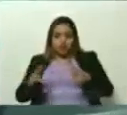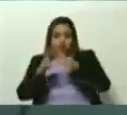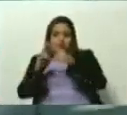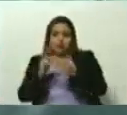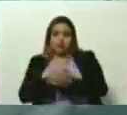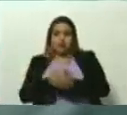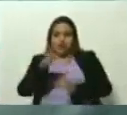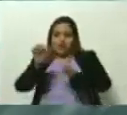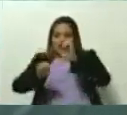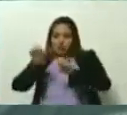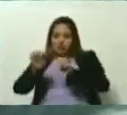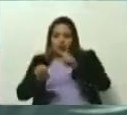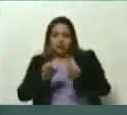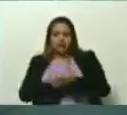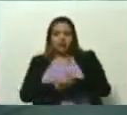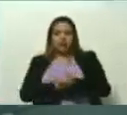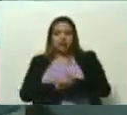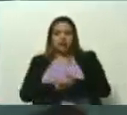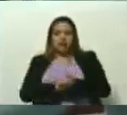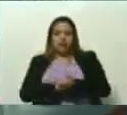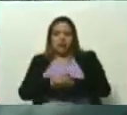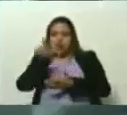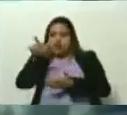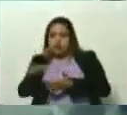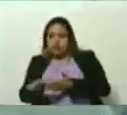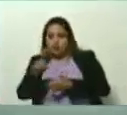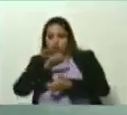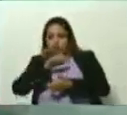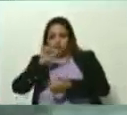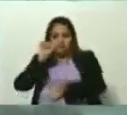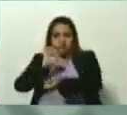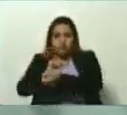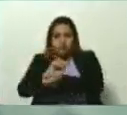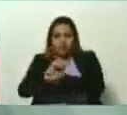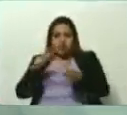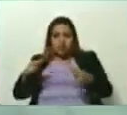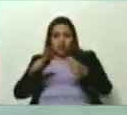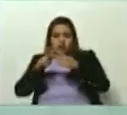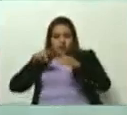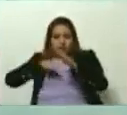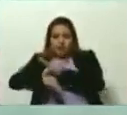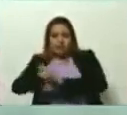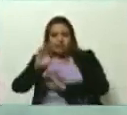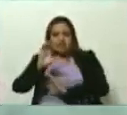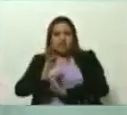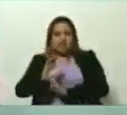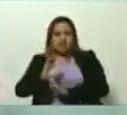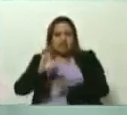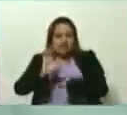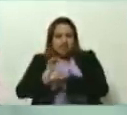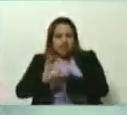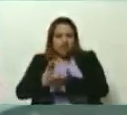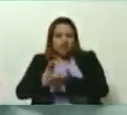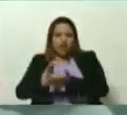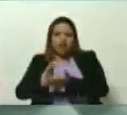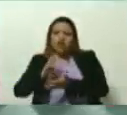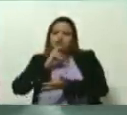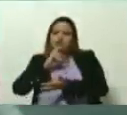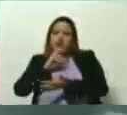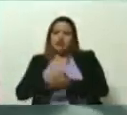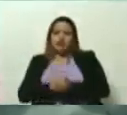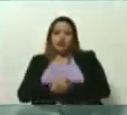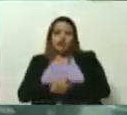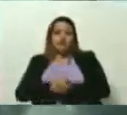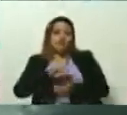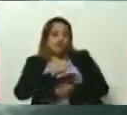encontramos evaluando a un privado de libertad que se encuentra recluido en el centro penitenciario El Dorado. Justamente si ustedes ven